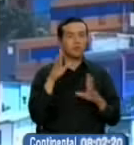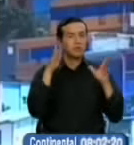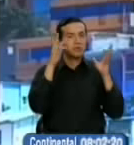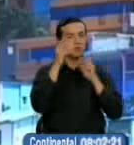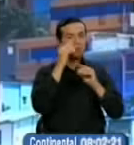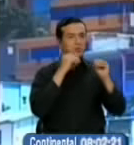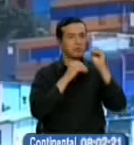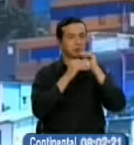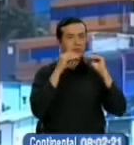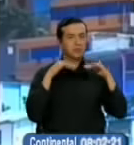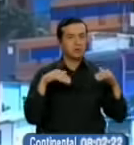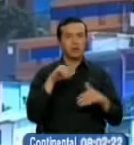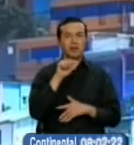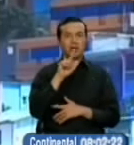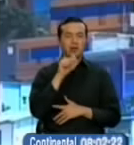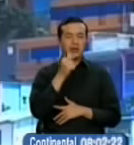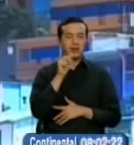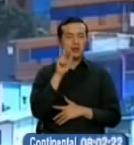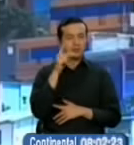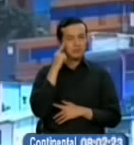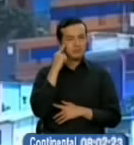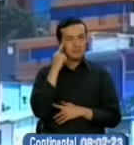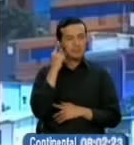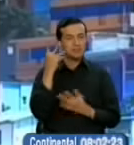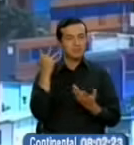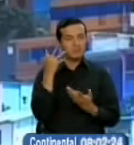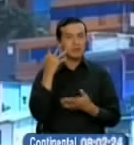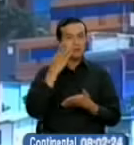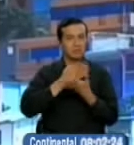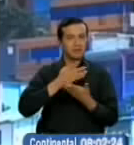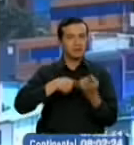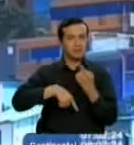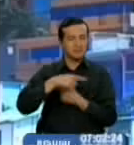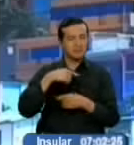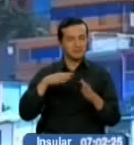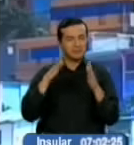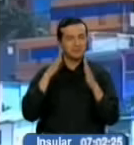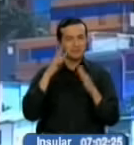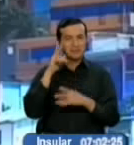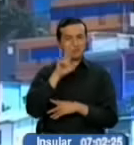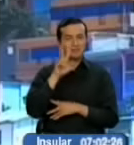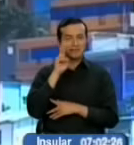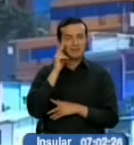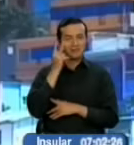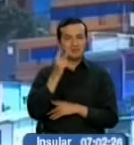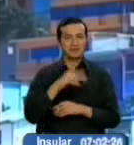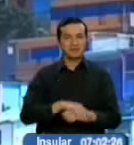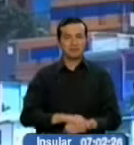gastronómico en Alangasí. Ya se viene la comunidad, luego de la pausa, no se aparten. Será hasta lunes.